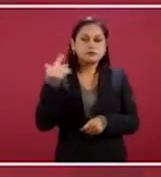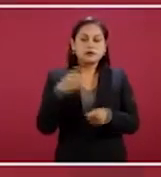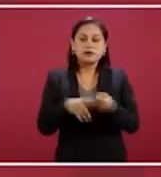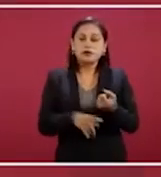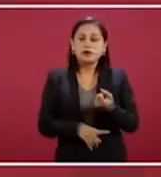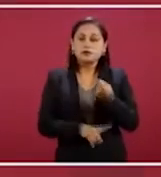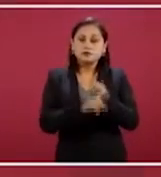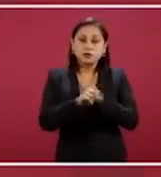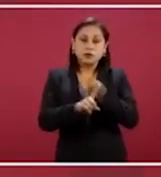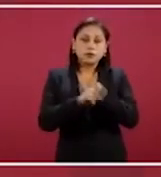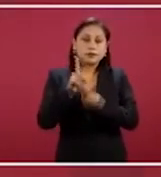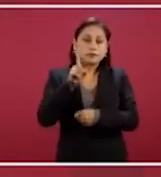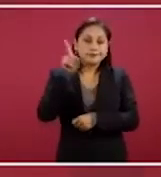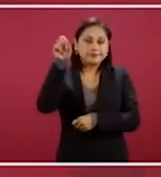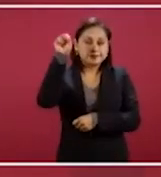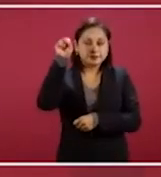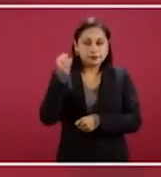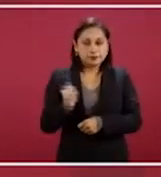sinaloa